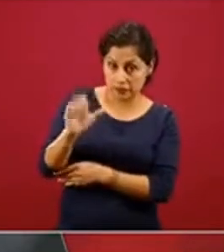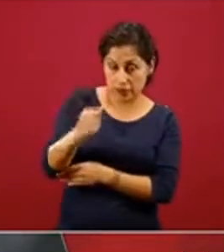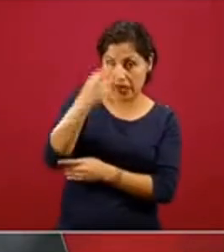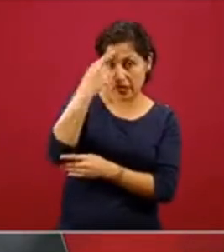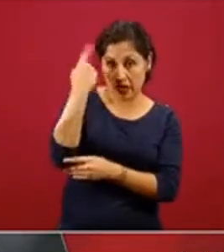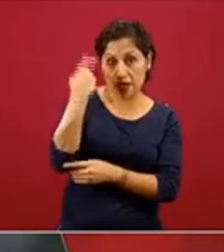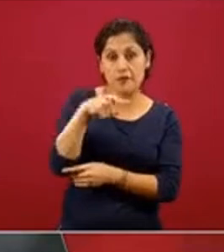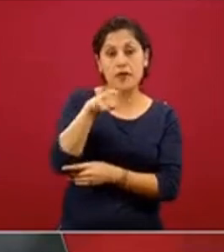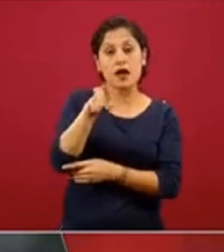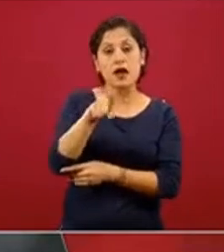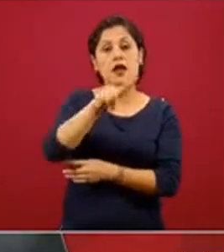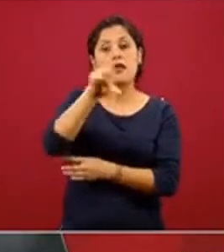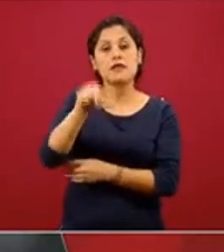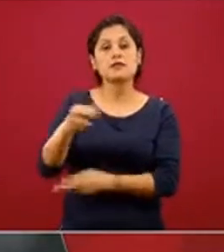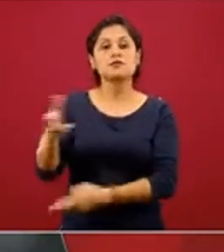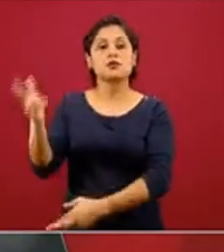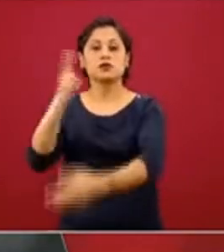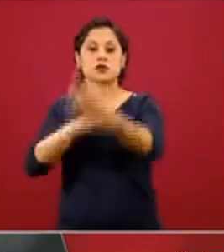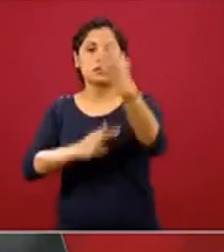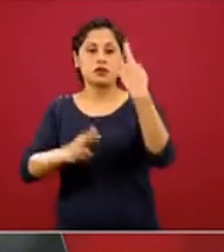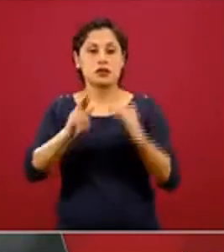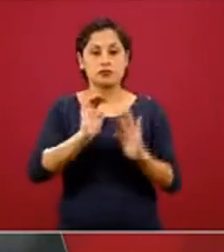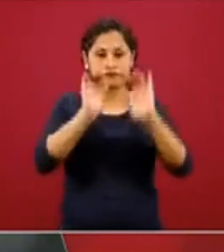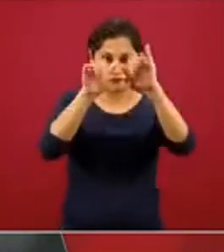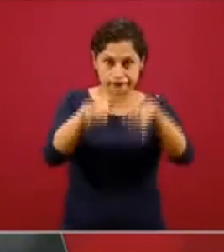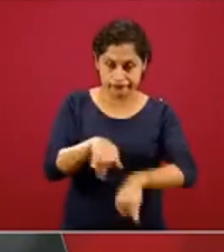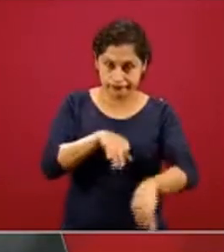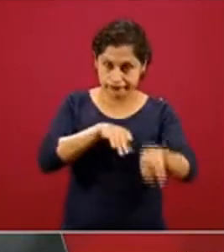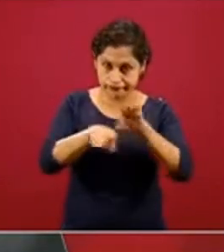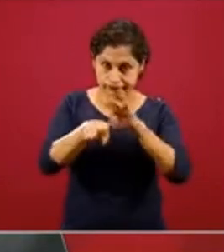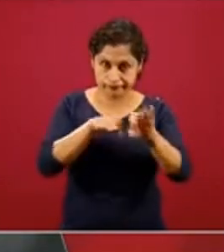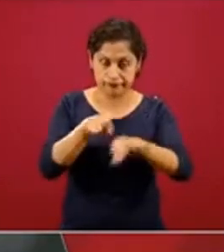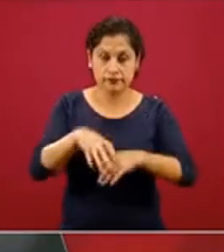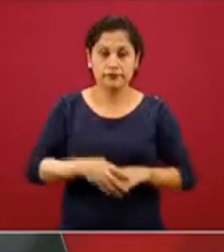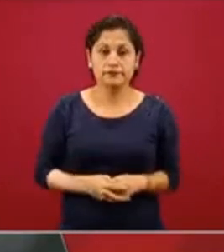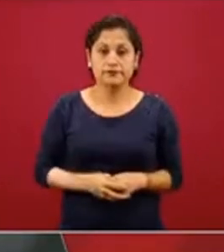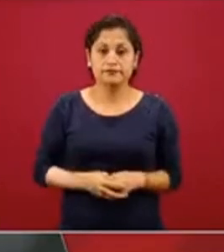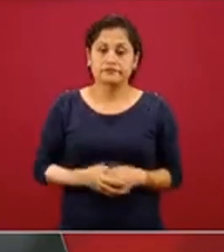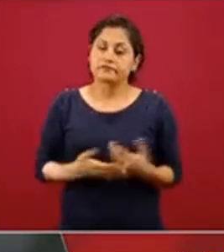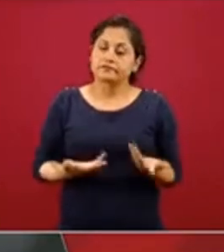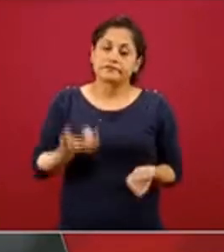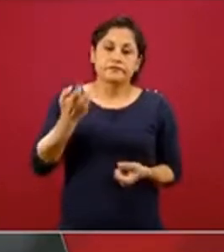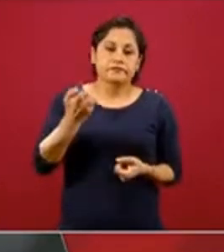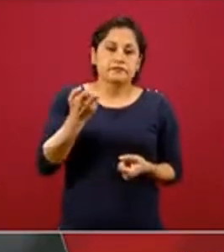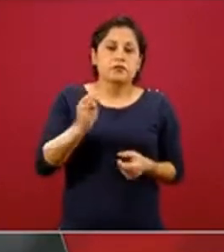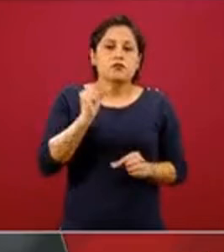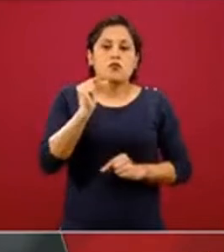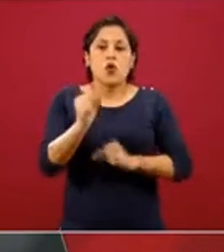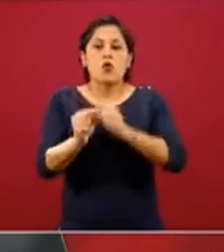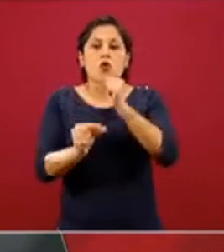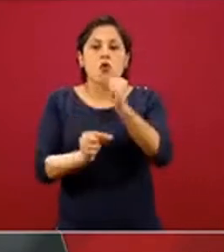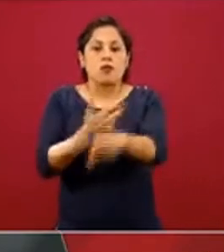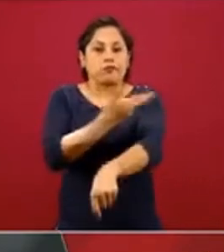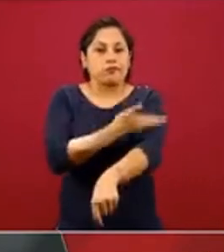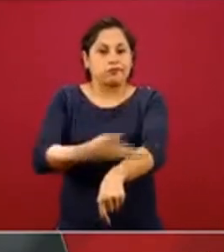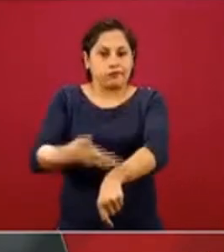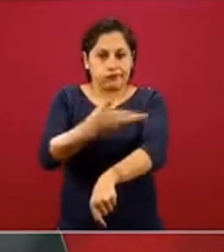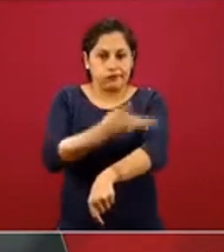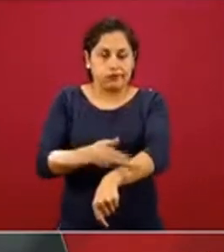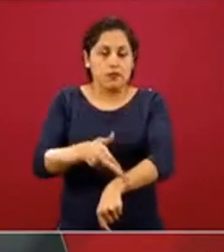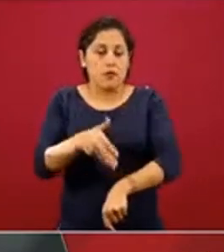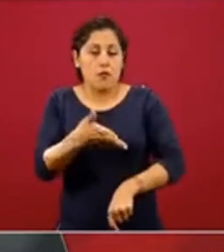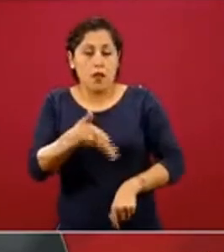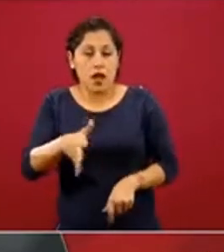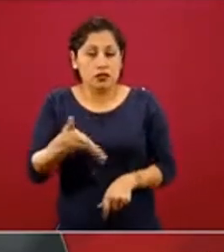su reincorporación laboral una vez que vuelvan a México. Esto es un proceso gradual. Estamos hablando que en promedio